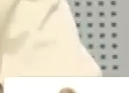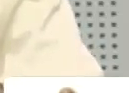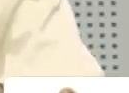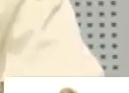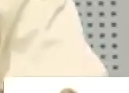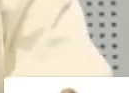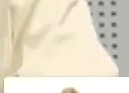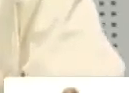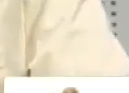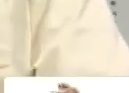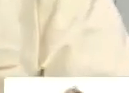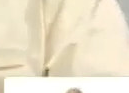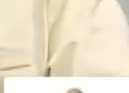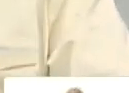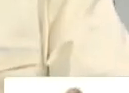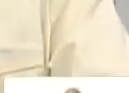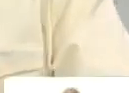emancipación definitiva.